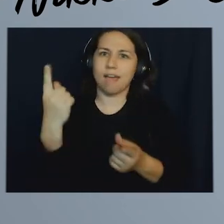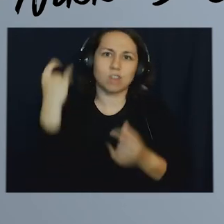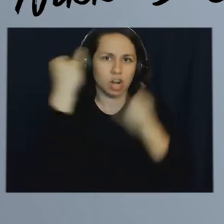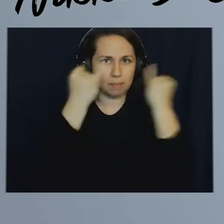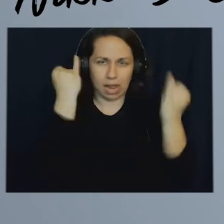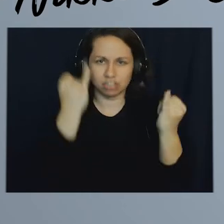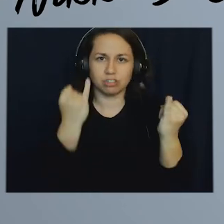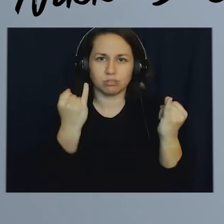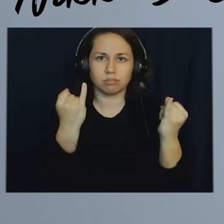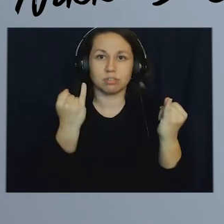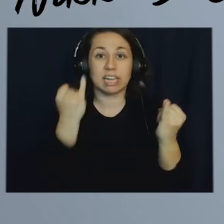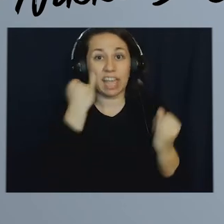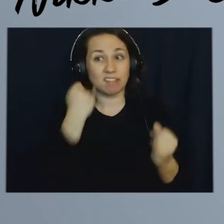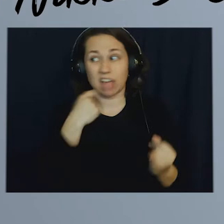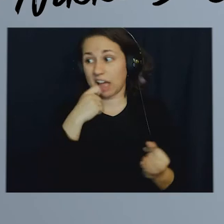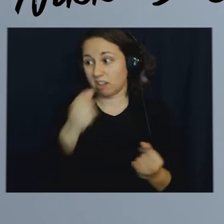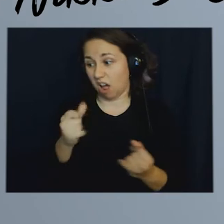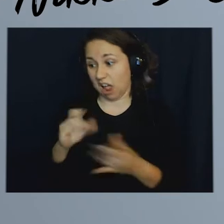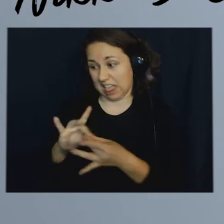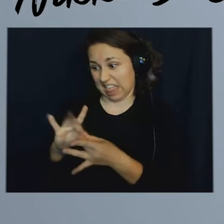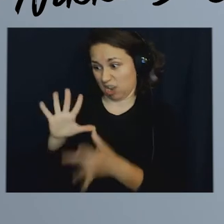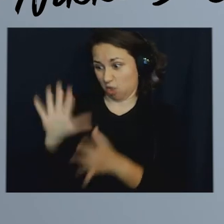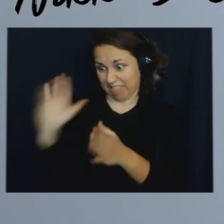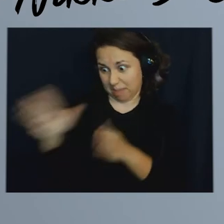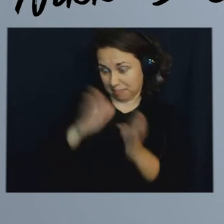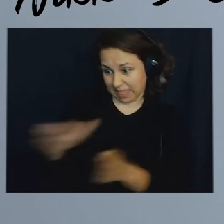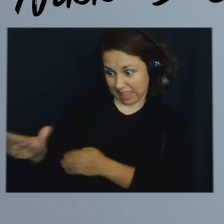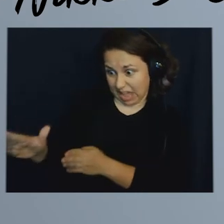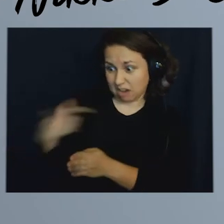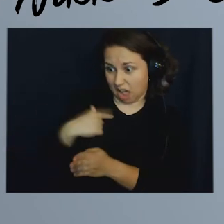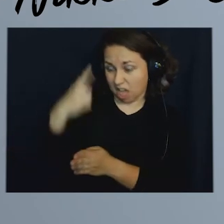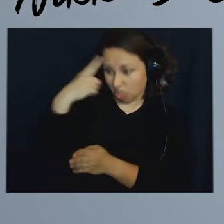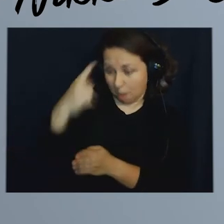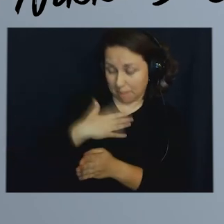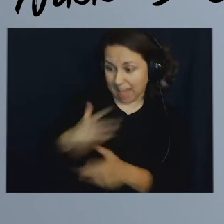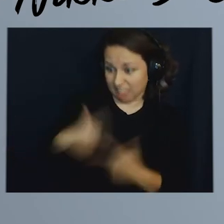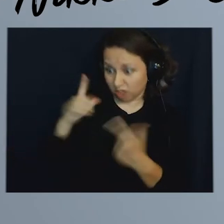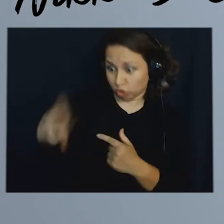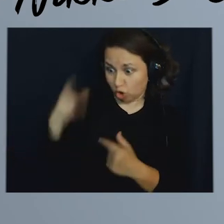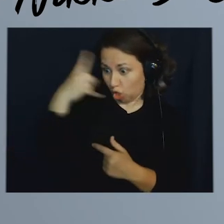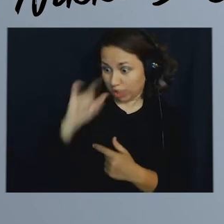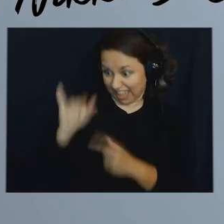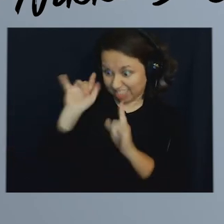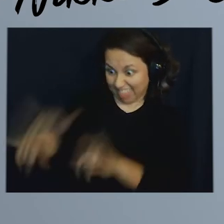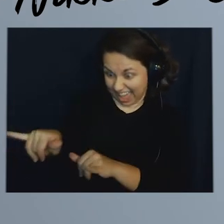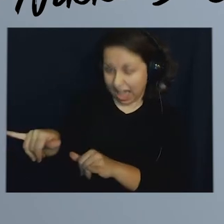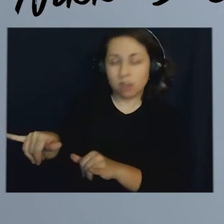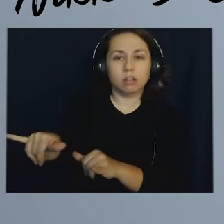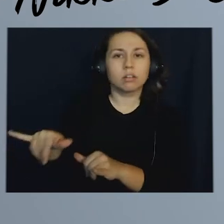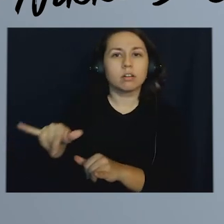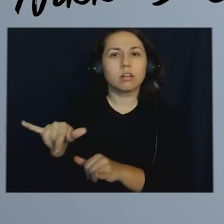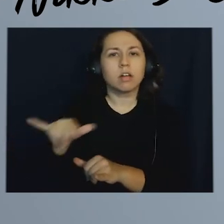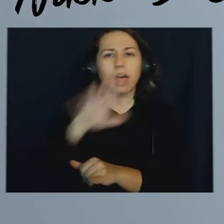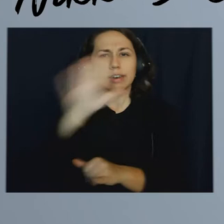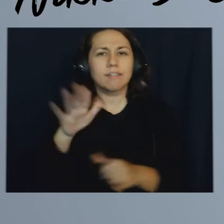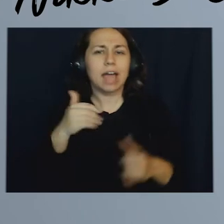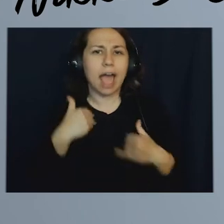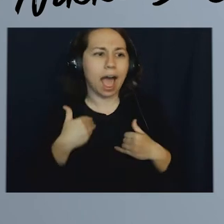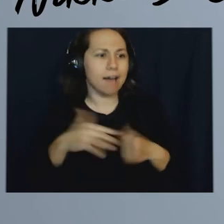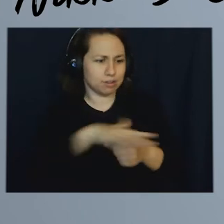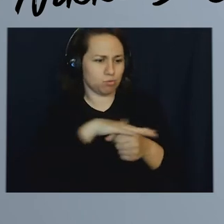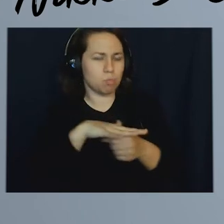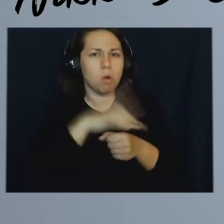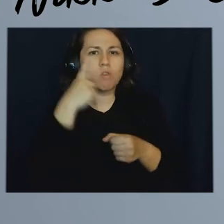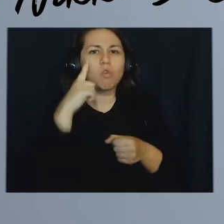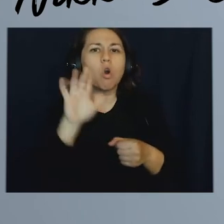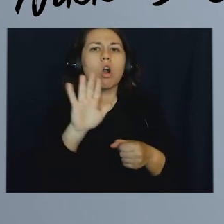incómodo, y sigue abierto y curioso a tu corazón y a tu mente. La curiosidad es la clave para la imaginación, y sin la